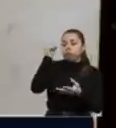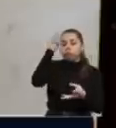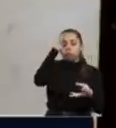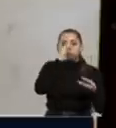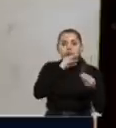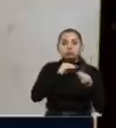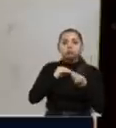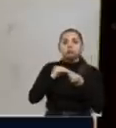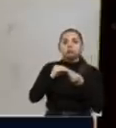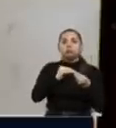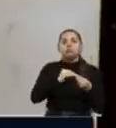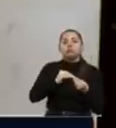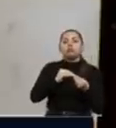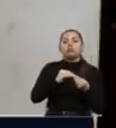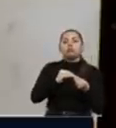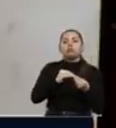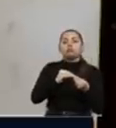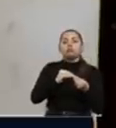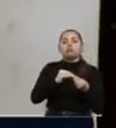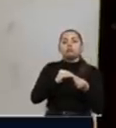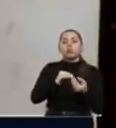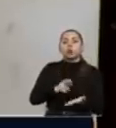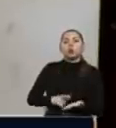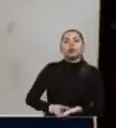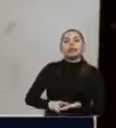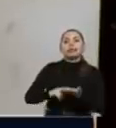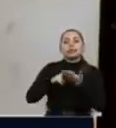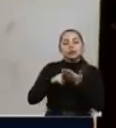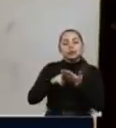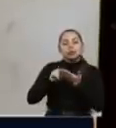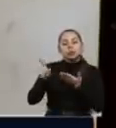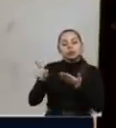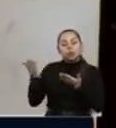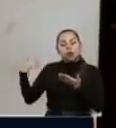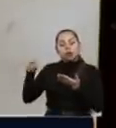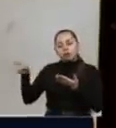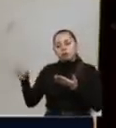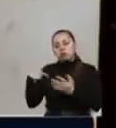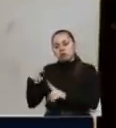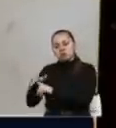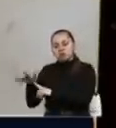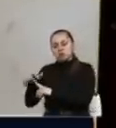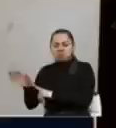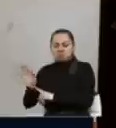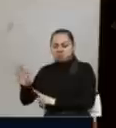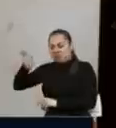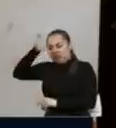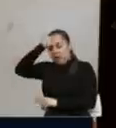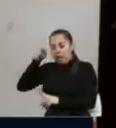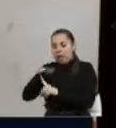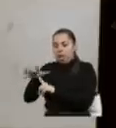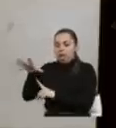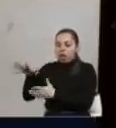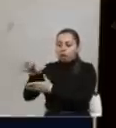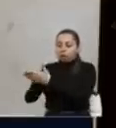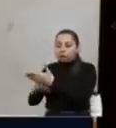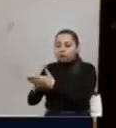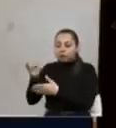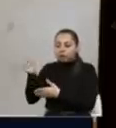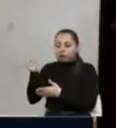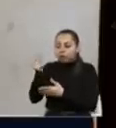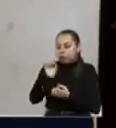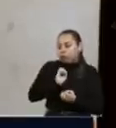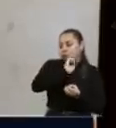acordado, una restitución de un lado que no afectaba programas esenciales de